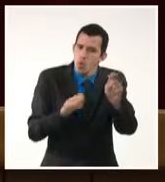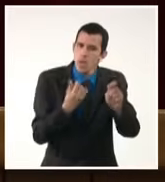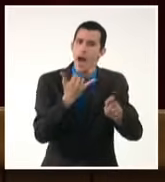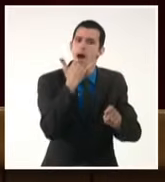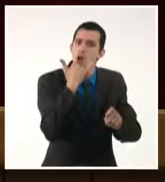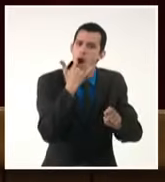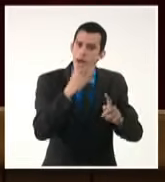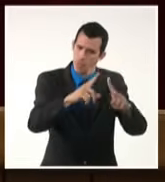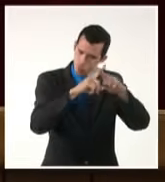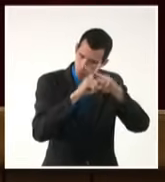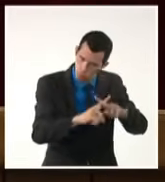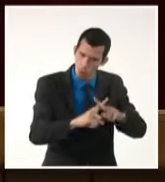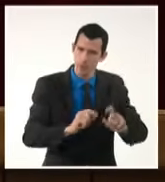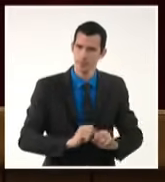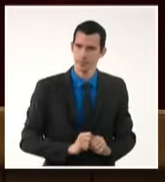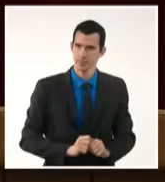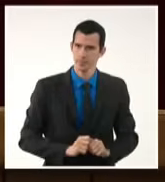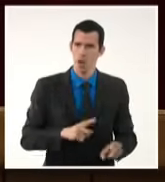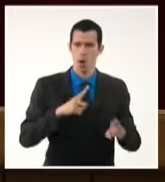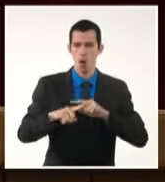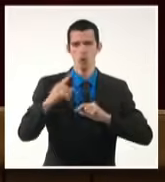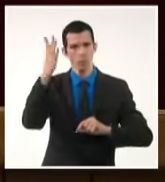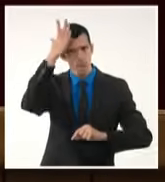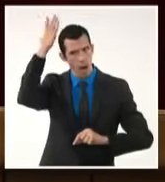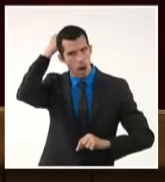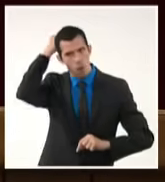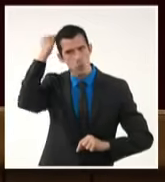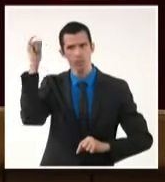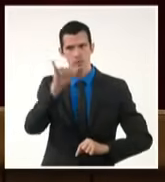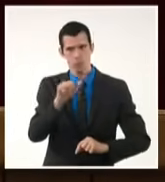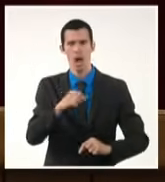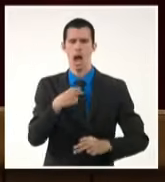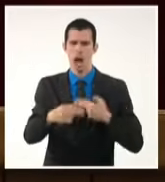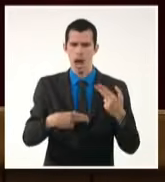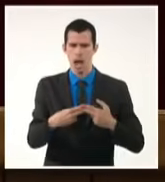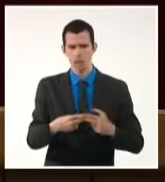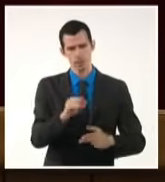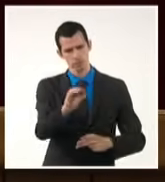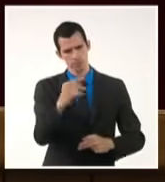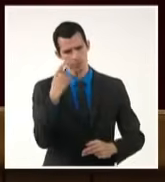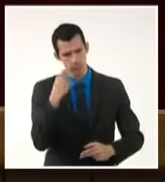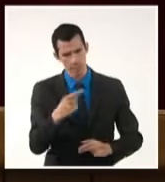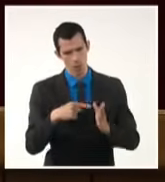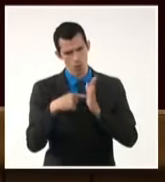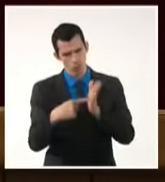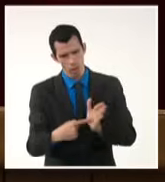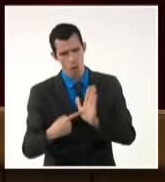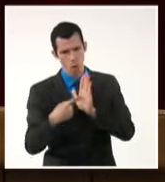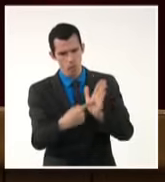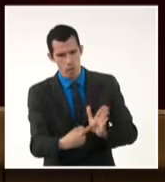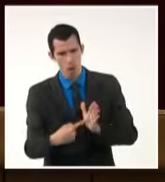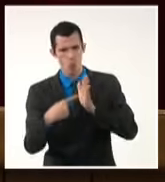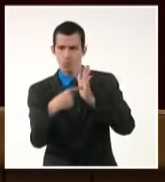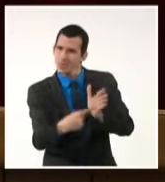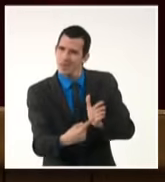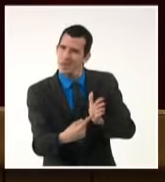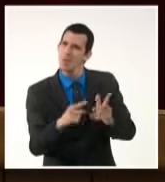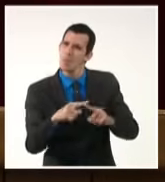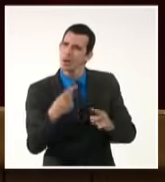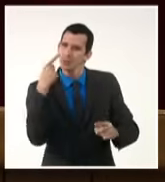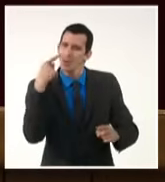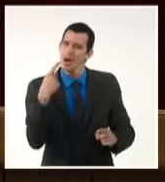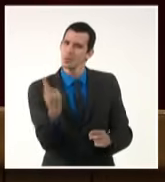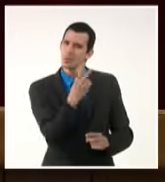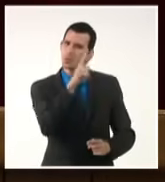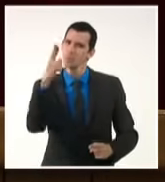Raúl Castro también ha hecho importantes llamados de atención sobre distorsiones que se han manifestado en nuestro proceso.